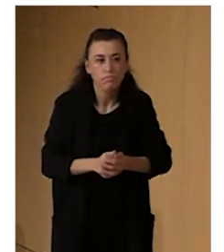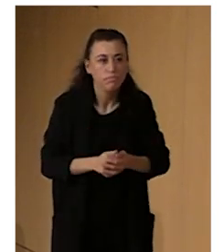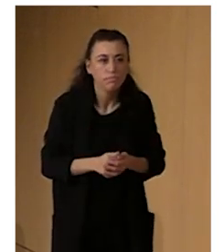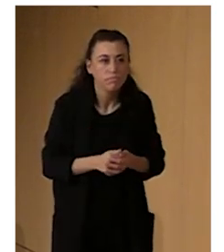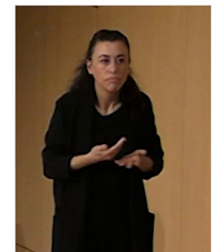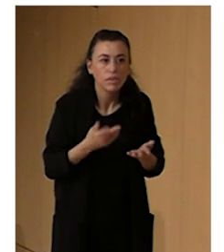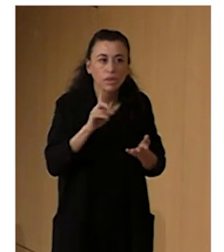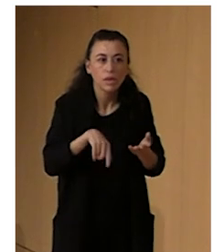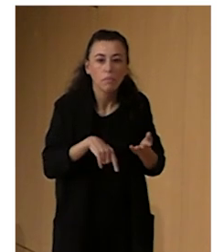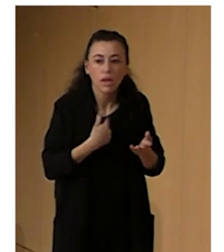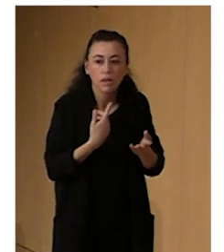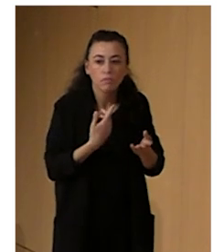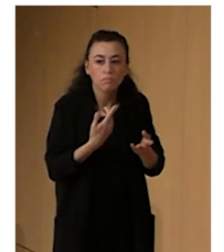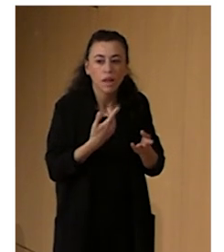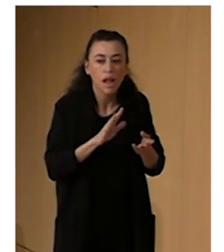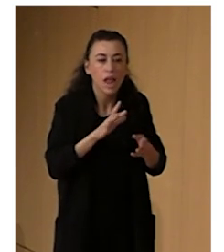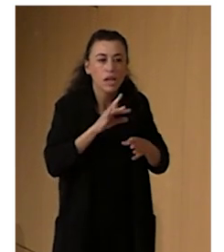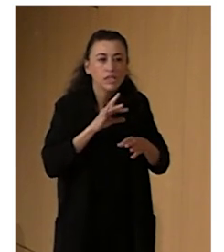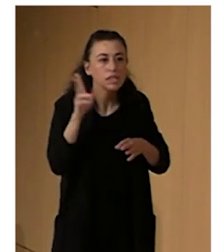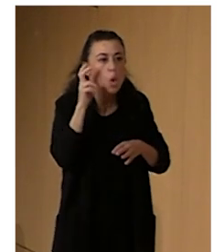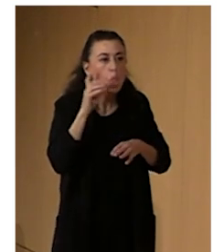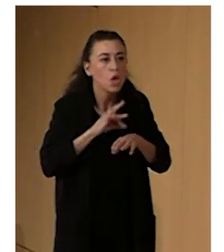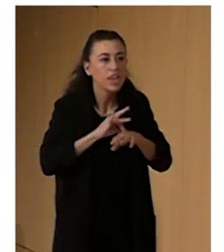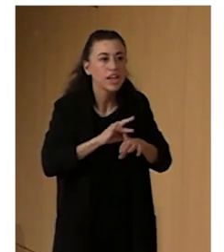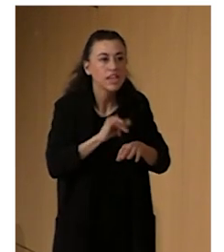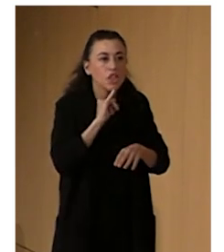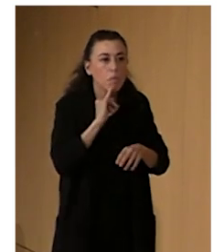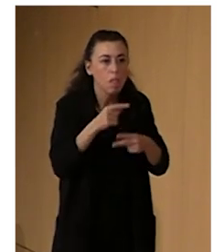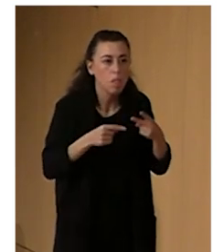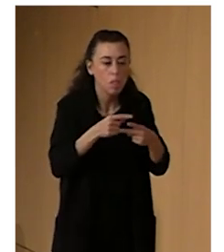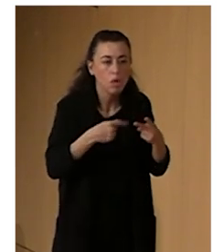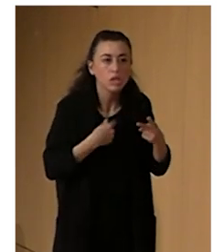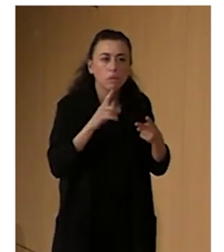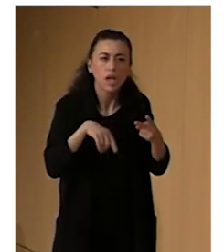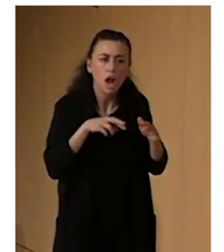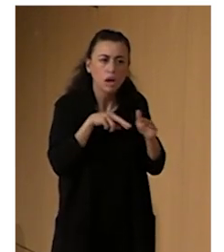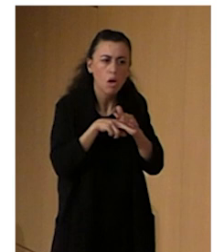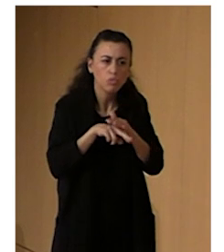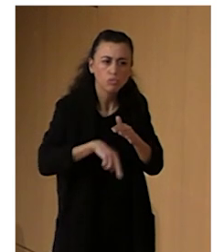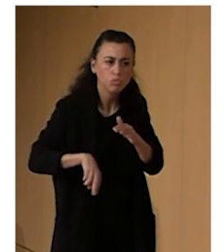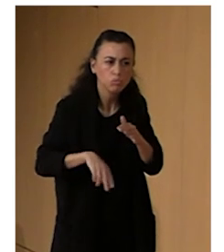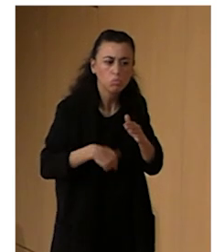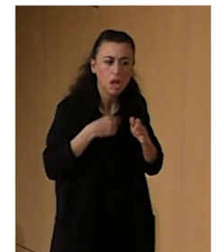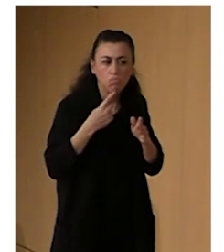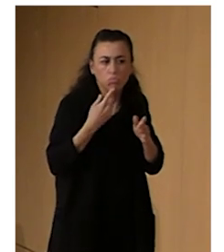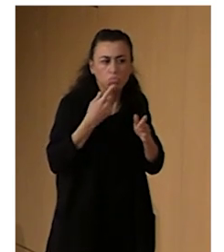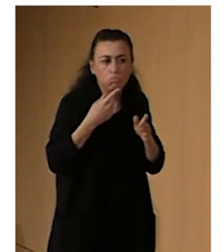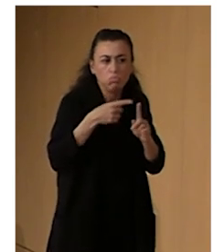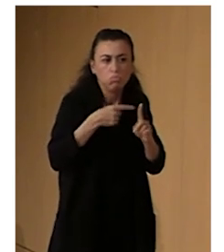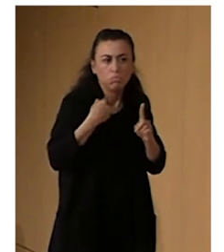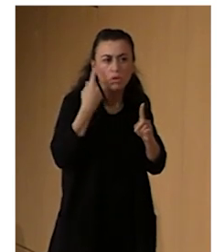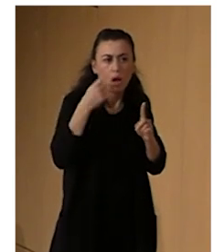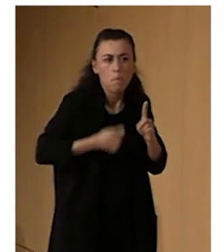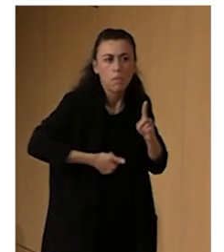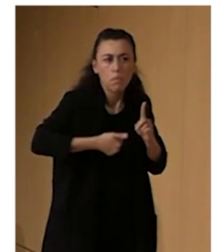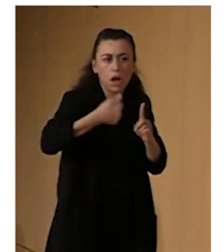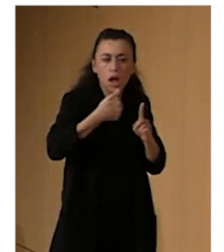dos en dos idiomas y un montón de recursos para para saber más de todo tipo